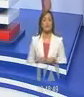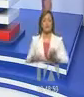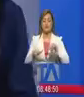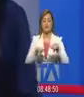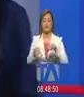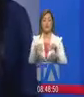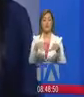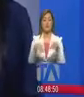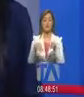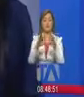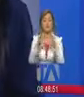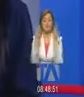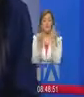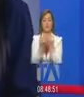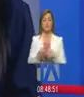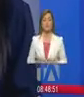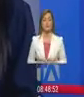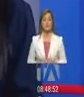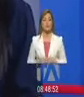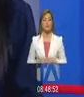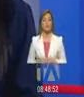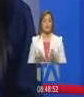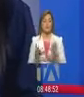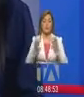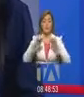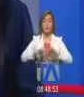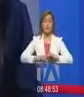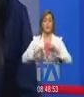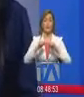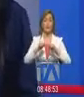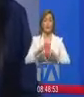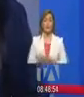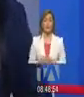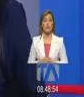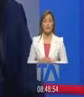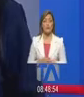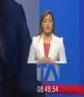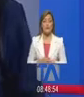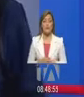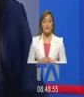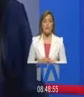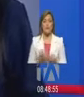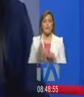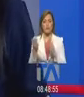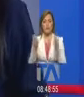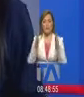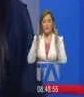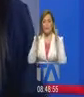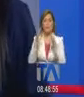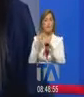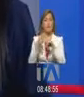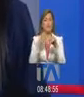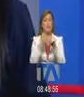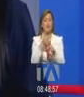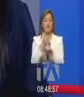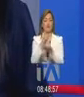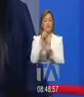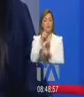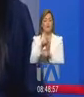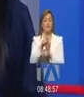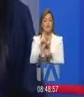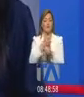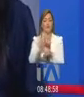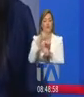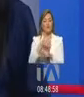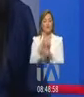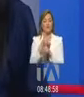de actividades en familia, intentar que ellos puedan distraerse, claro, manteniendo los cuidados necesarios y cumpliendo con las